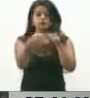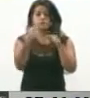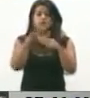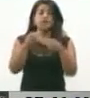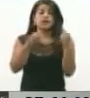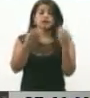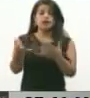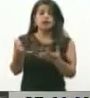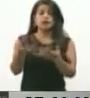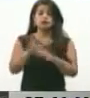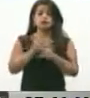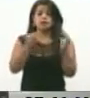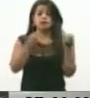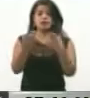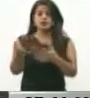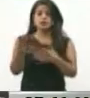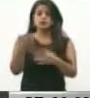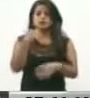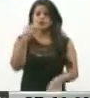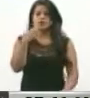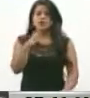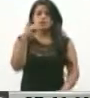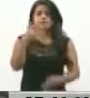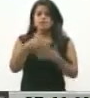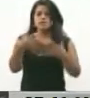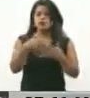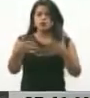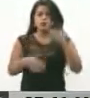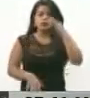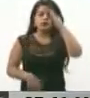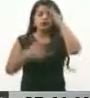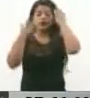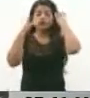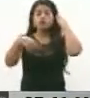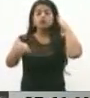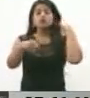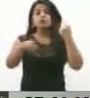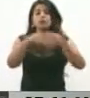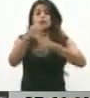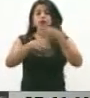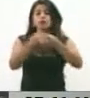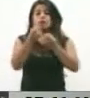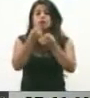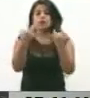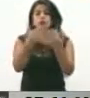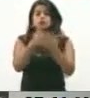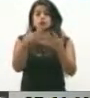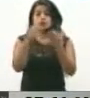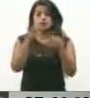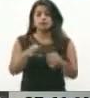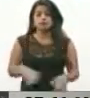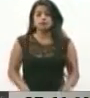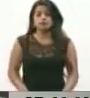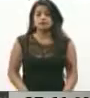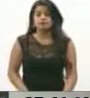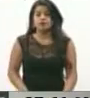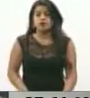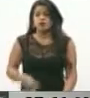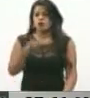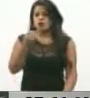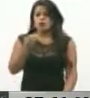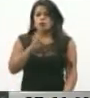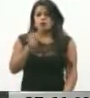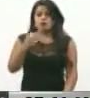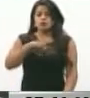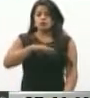entregado, ya va por el orden de los millones. Quizás ahorita en el próximo segmento le pueden decir los números exactos. ¿Cómo lo hicimos eso? No sé si hizo